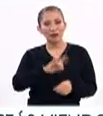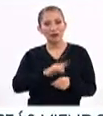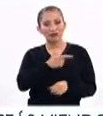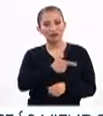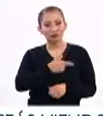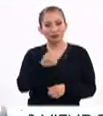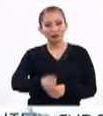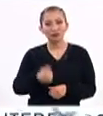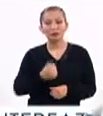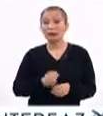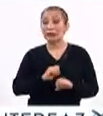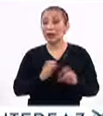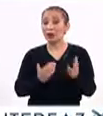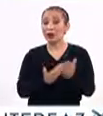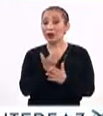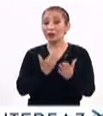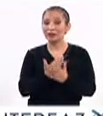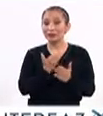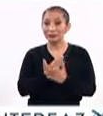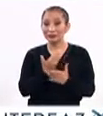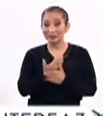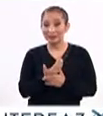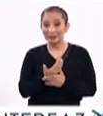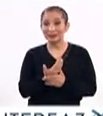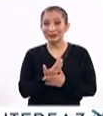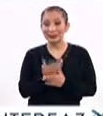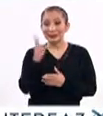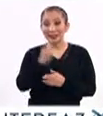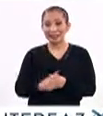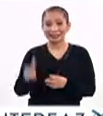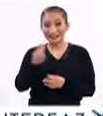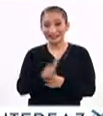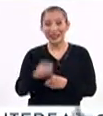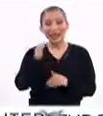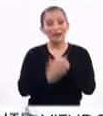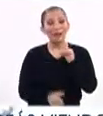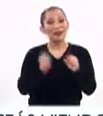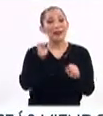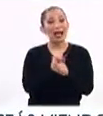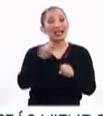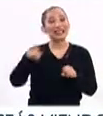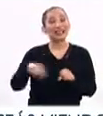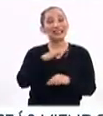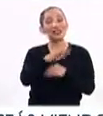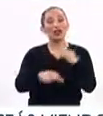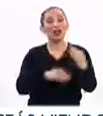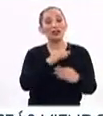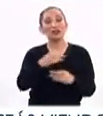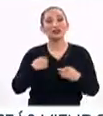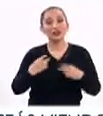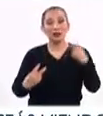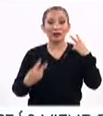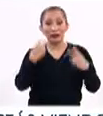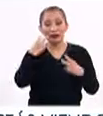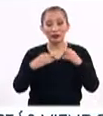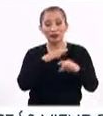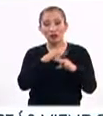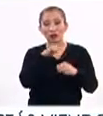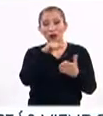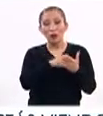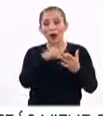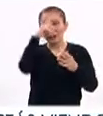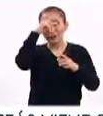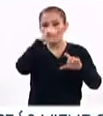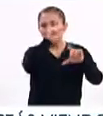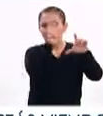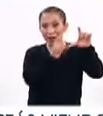gusto saludarte. Así es, esta mañana de México, esta mañana de viernes, cerramos semana a ti y a todos los que nos ven a lo largo y ancho